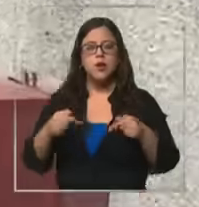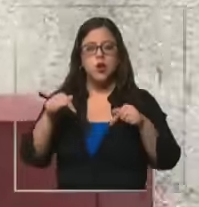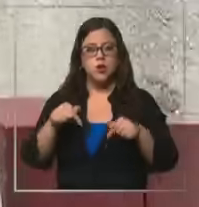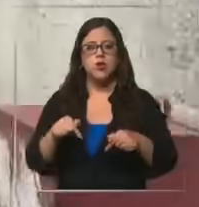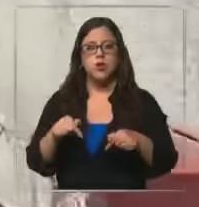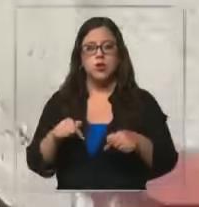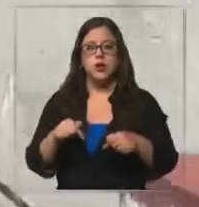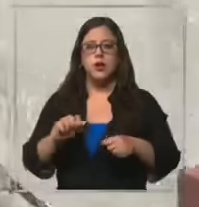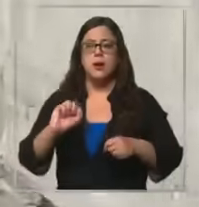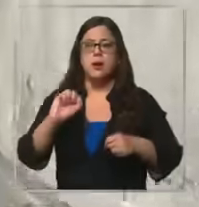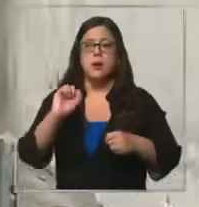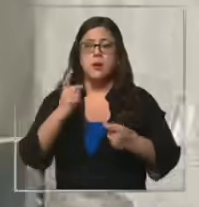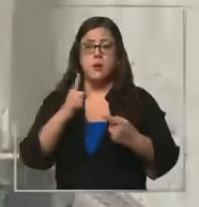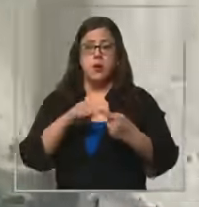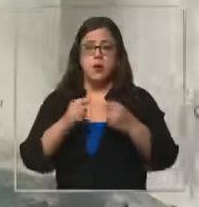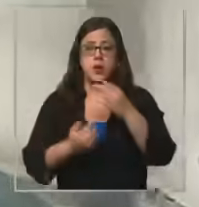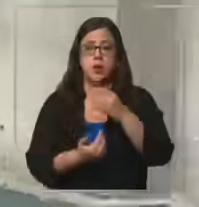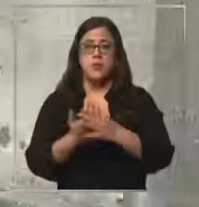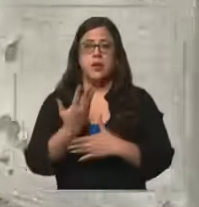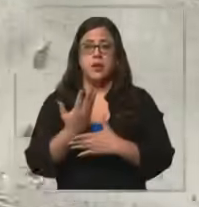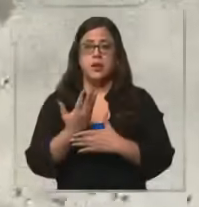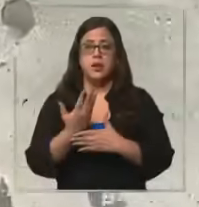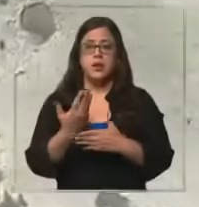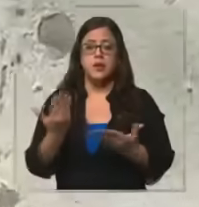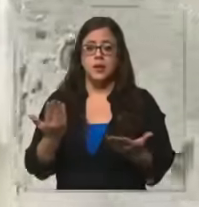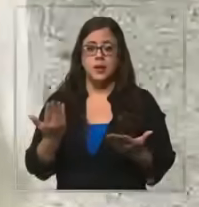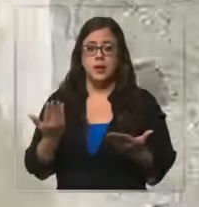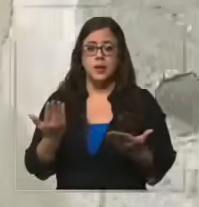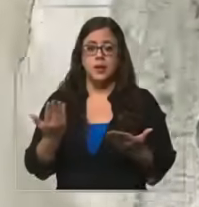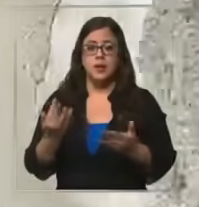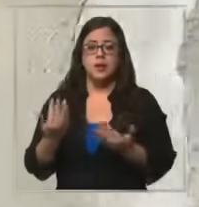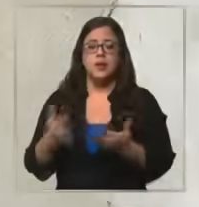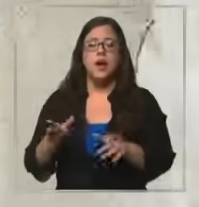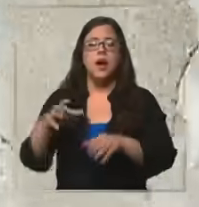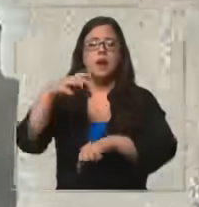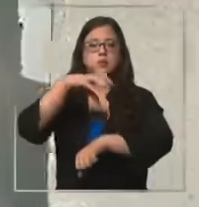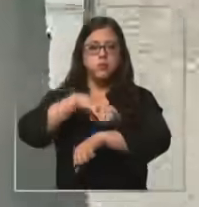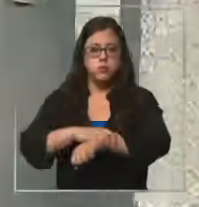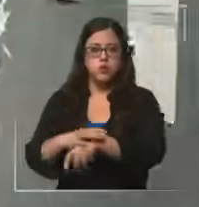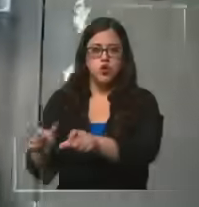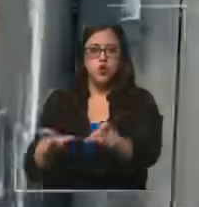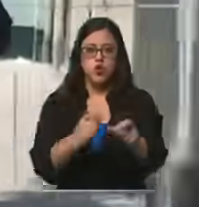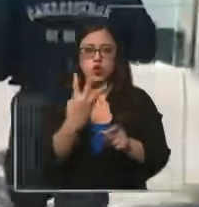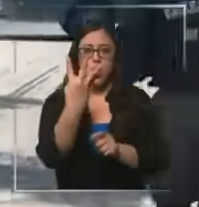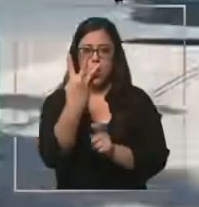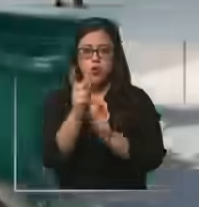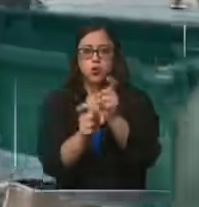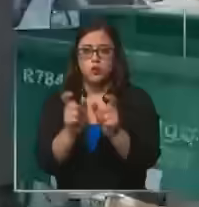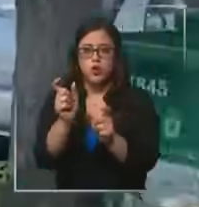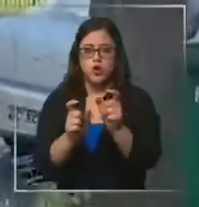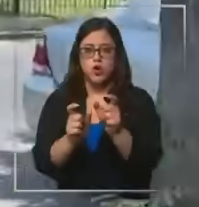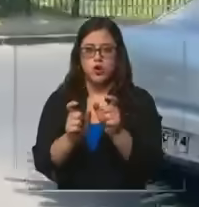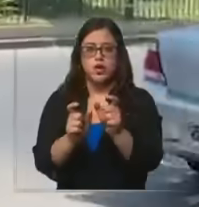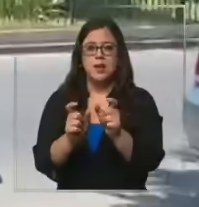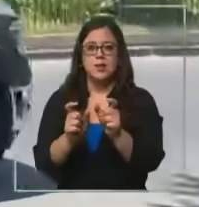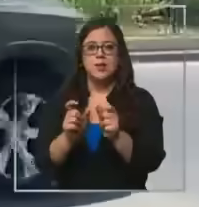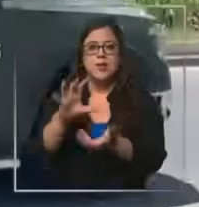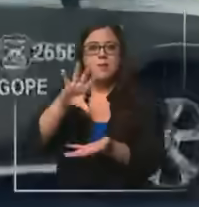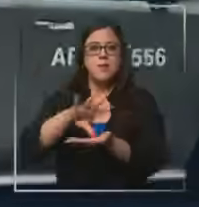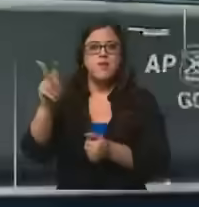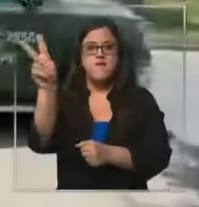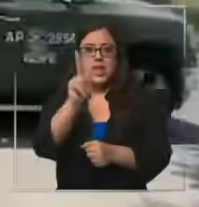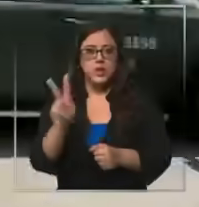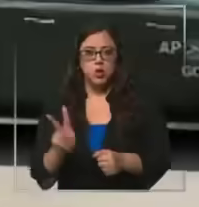jornada. Primero, durante esta mañana, cuando se realizó el control de detención de estos cuatro individuos extranjeros, venezolanos